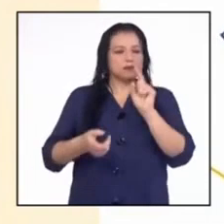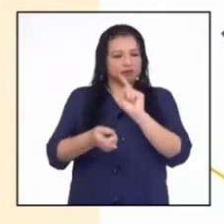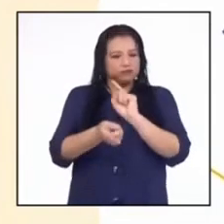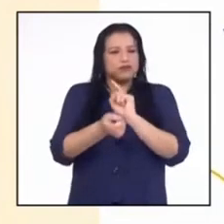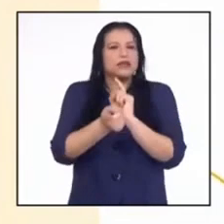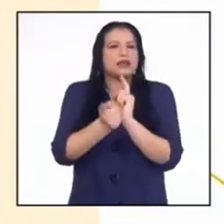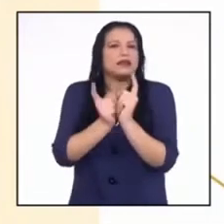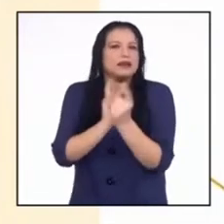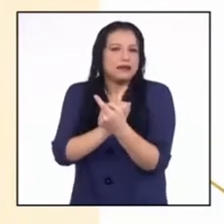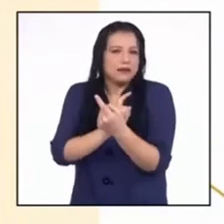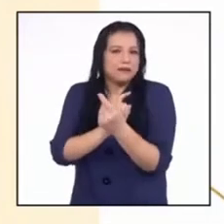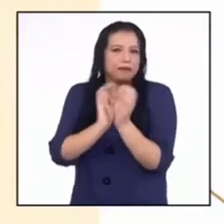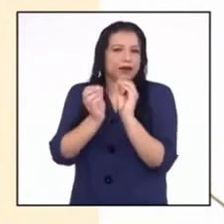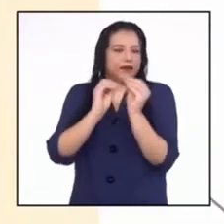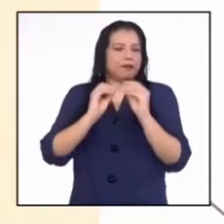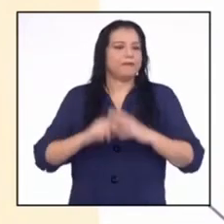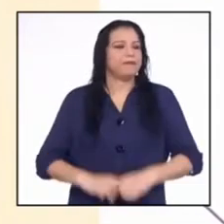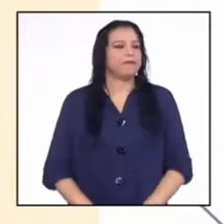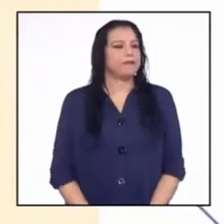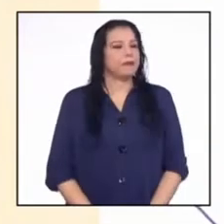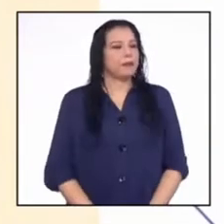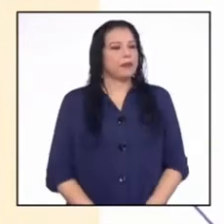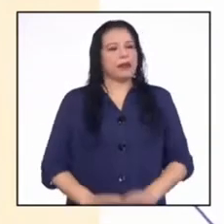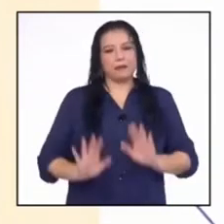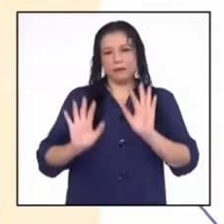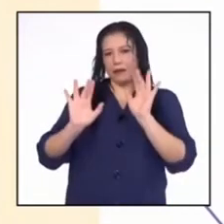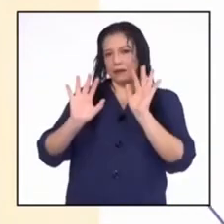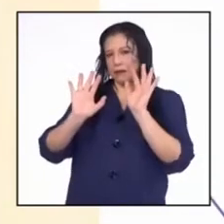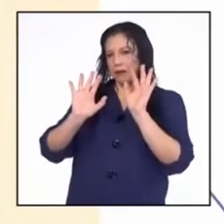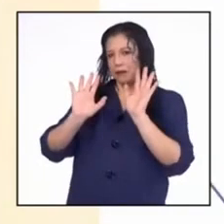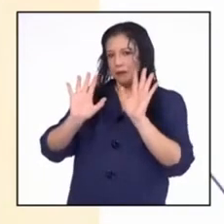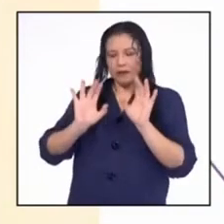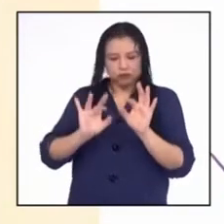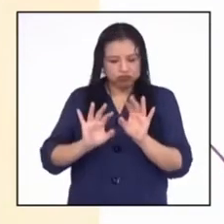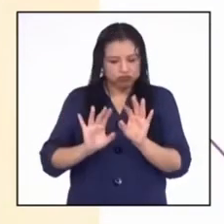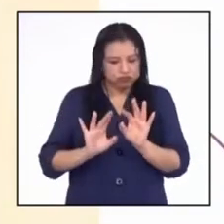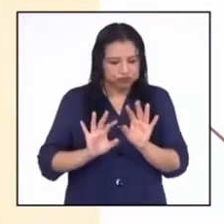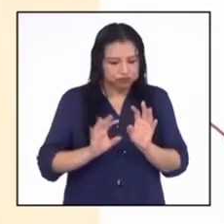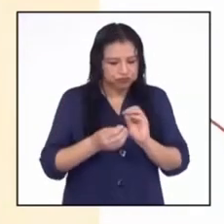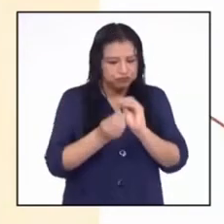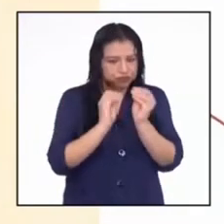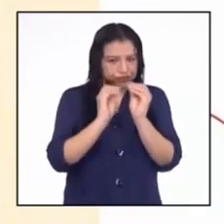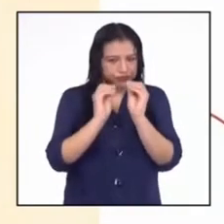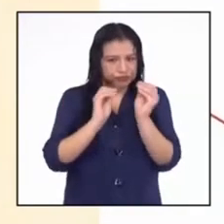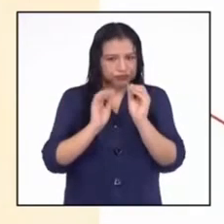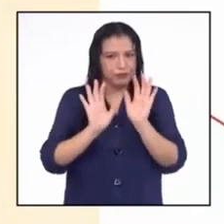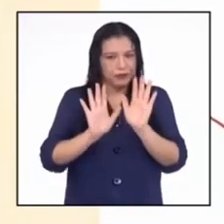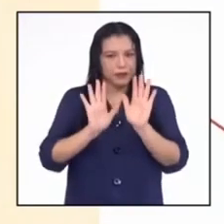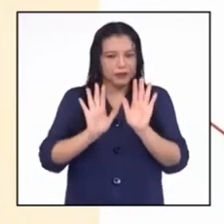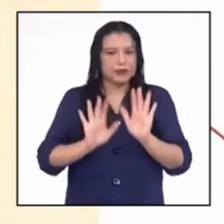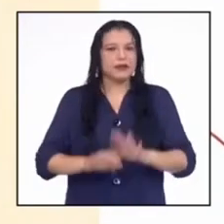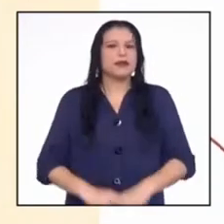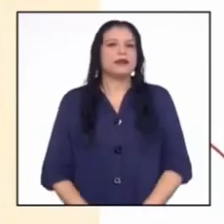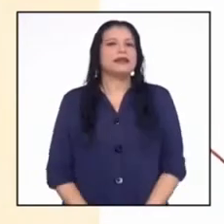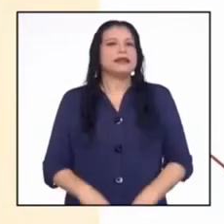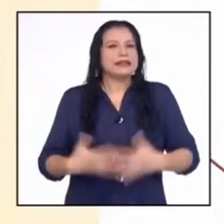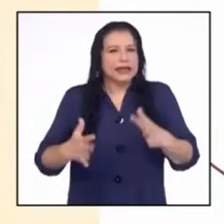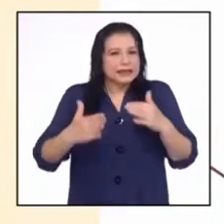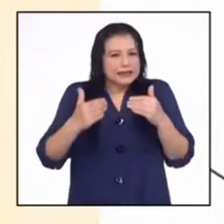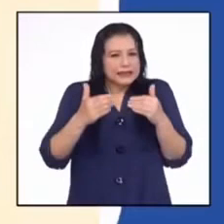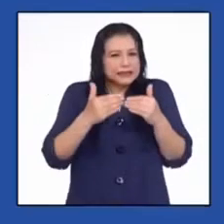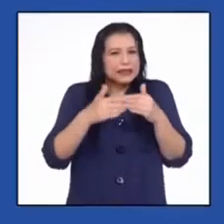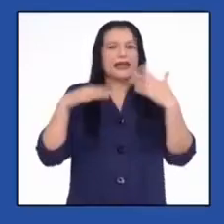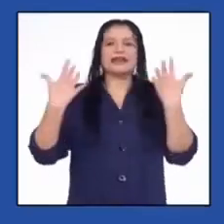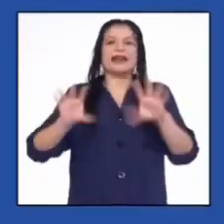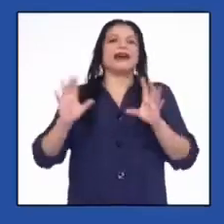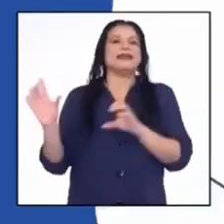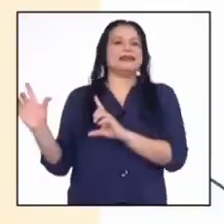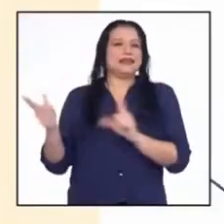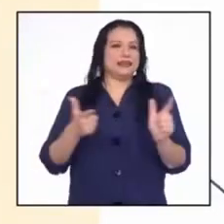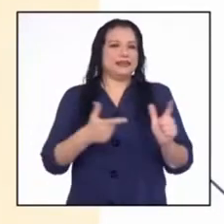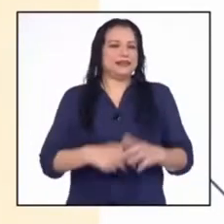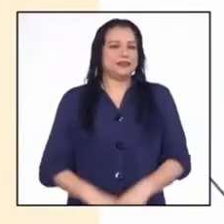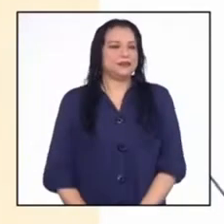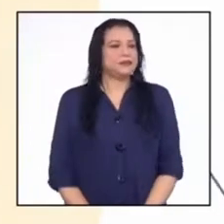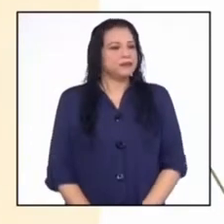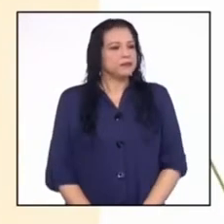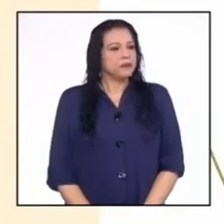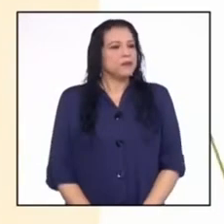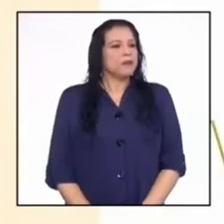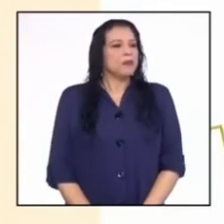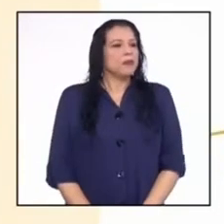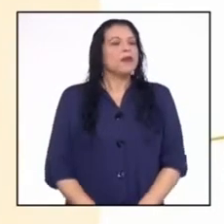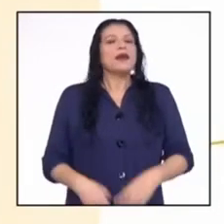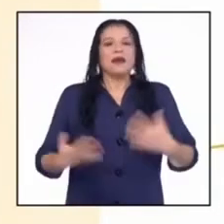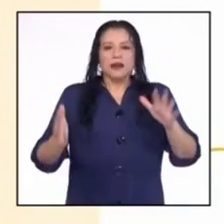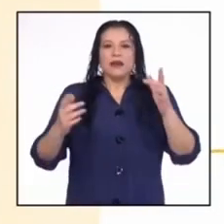a corregirlo. A ver, un momentito, un segundo, ya casi, ya.